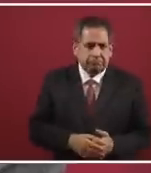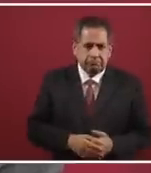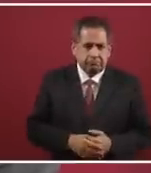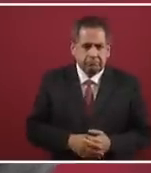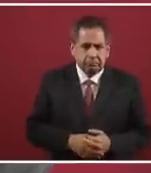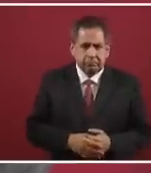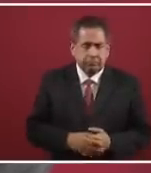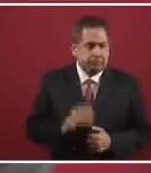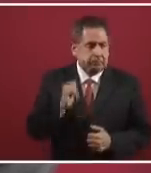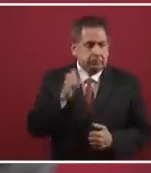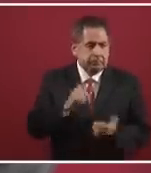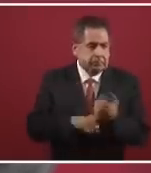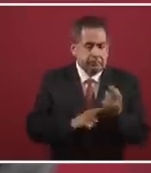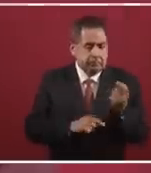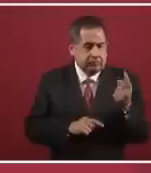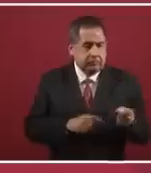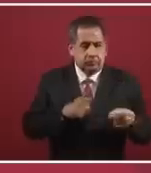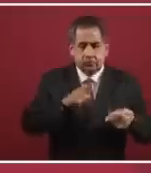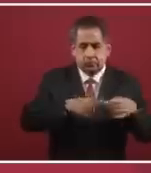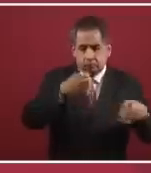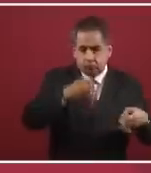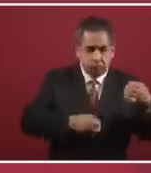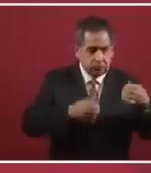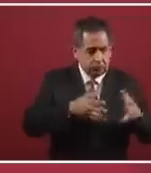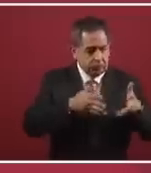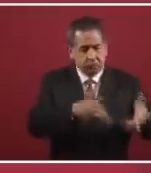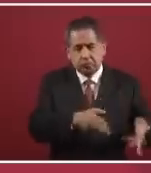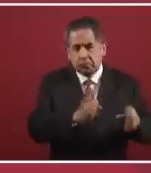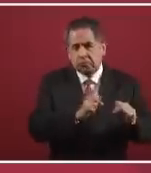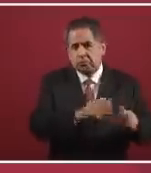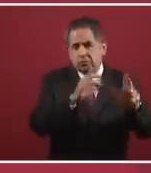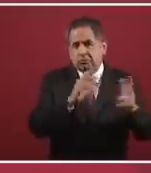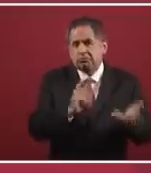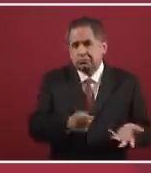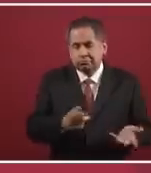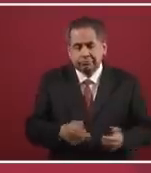aún pues aún magistral